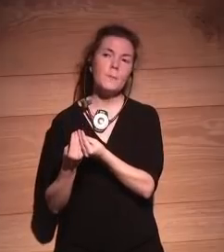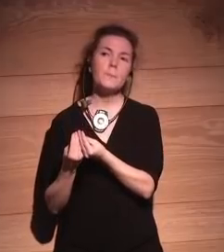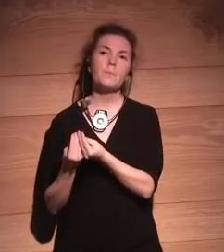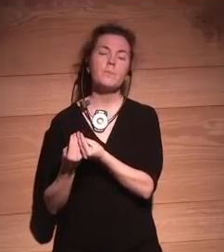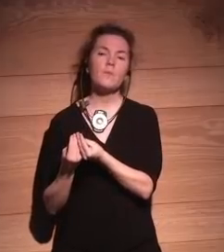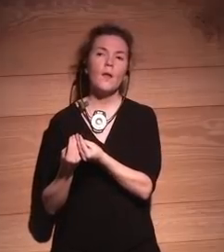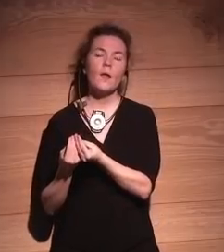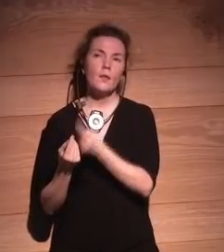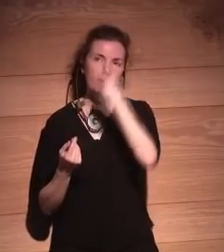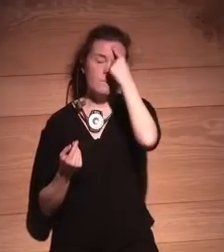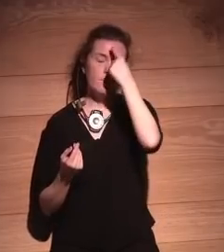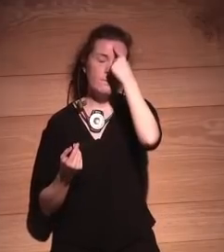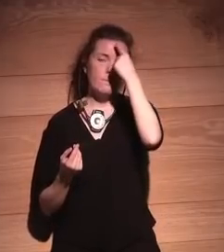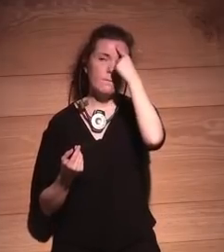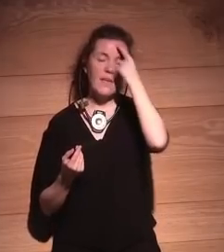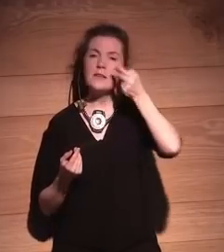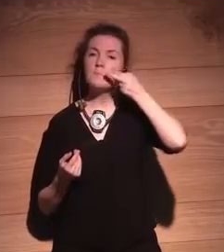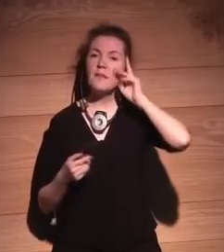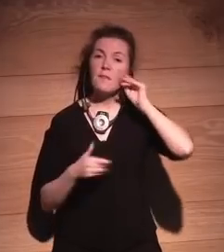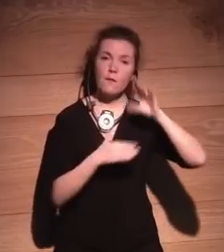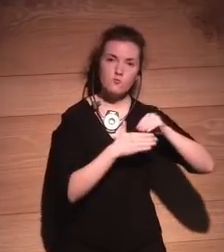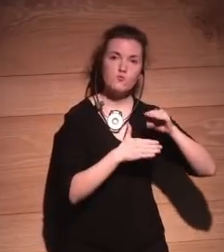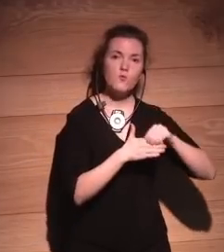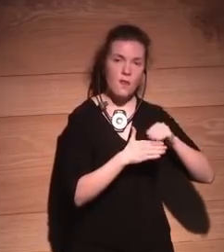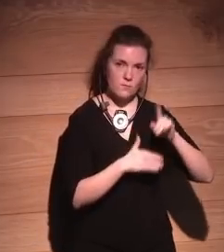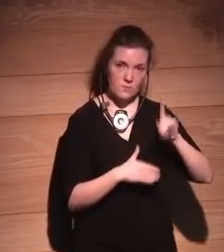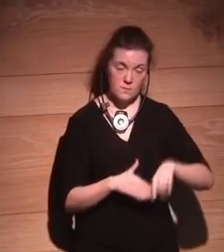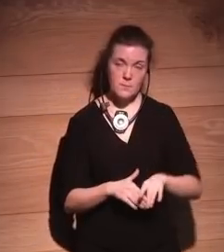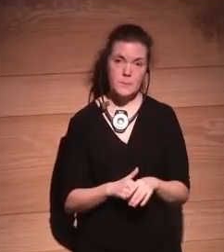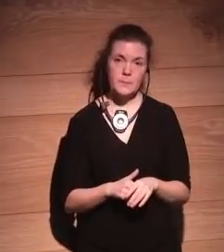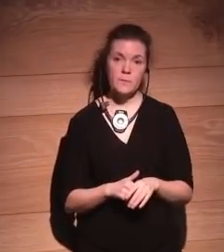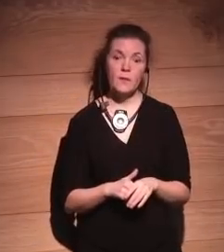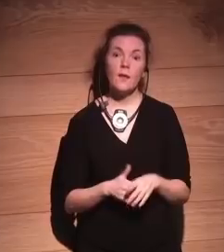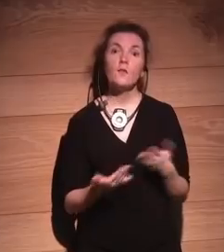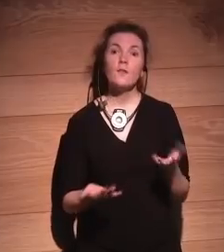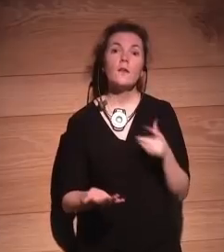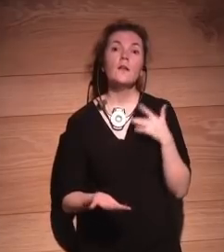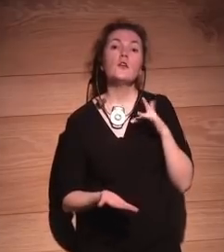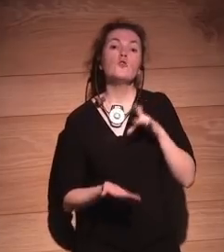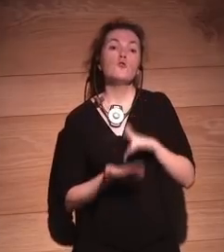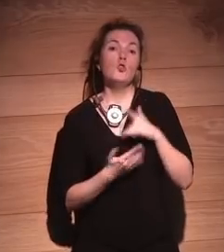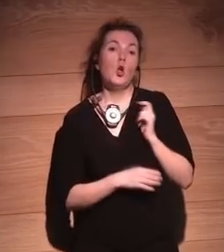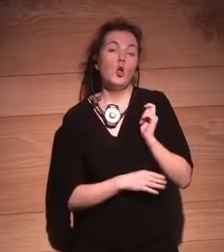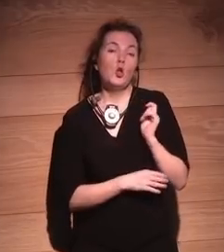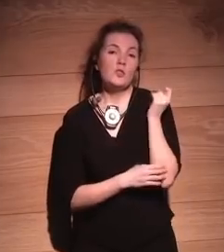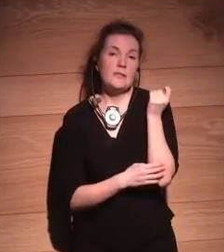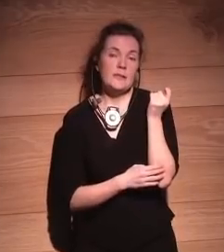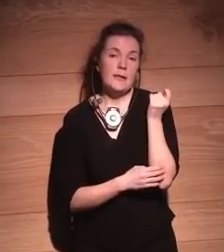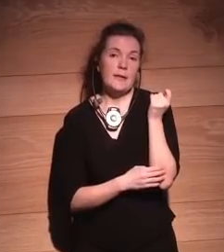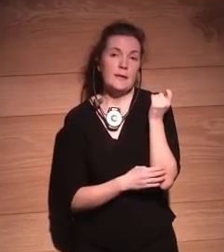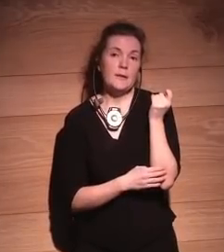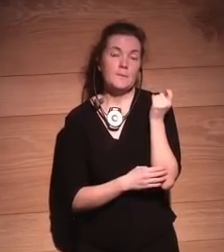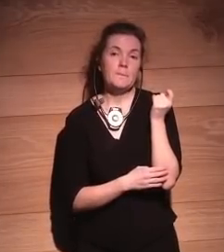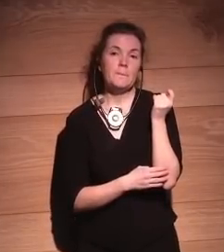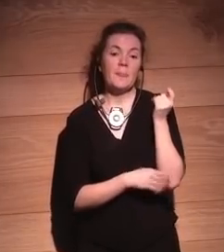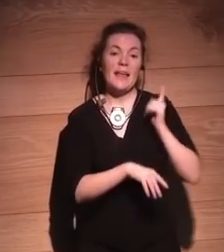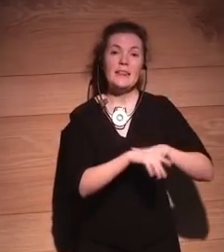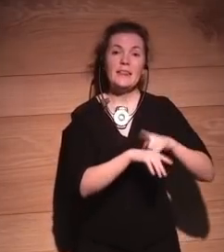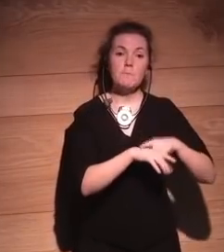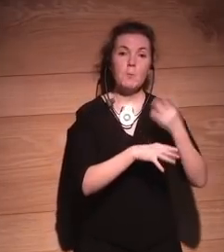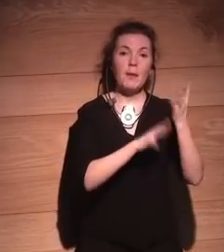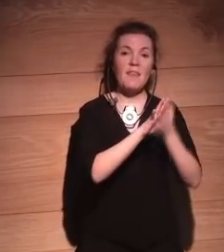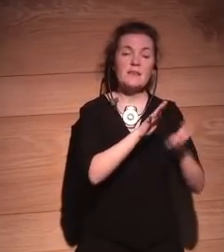teniendo presente y constante la experiencia de usuario. Y en el momento en el que tú consigues ir reduciendo los tiempos